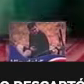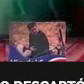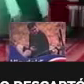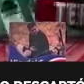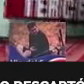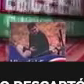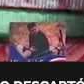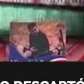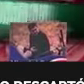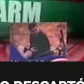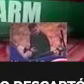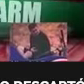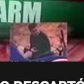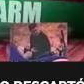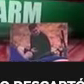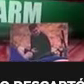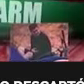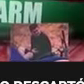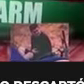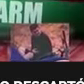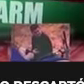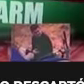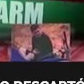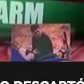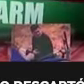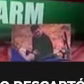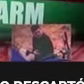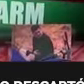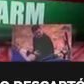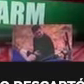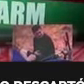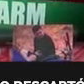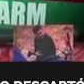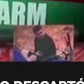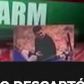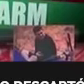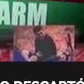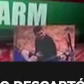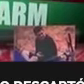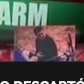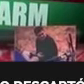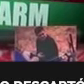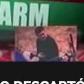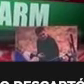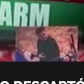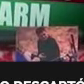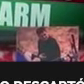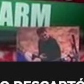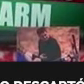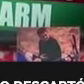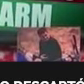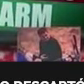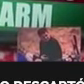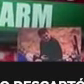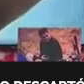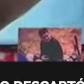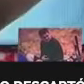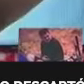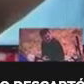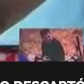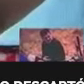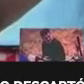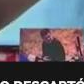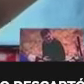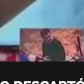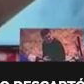opinamos. Lo primero siempre es la información. La información es la información. Esto que tengo frente a mí es una taza. Dentro tiene